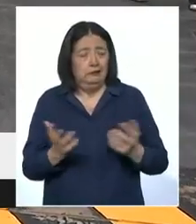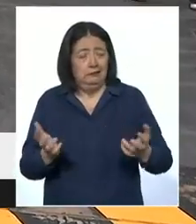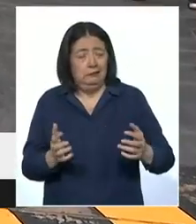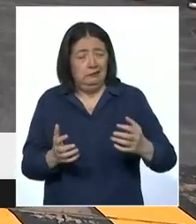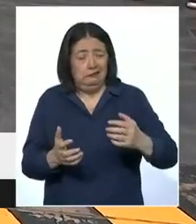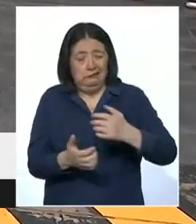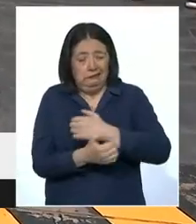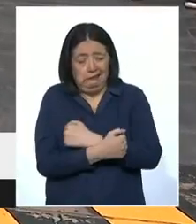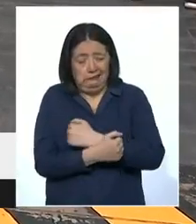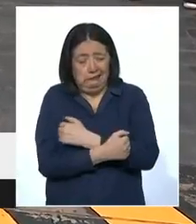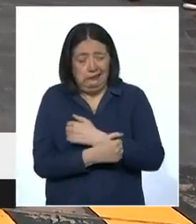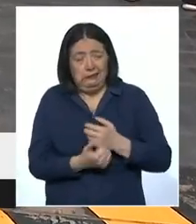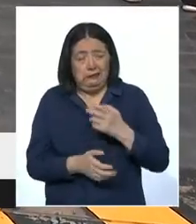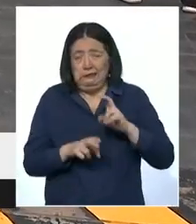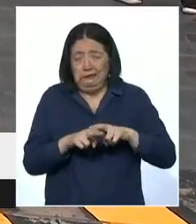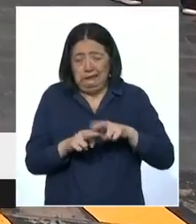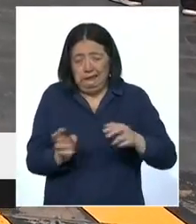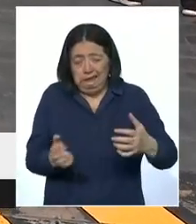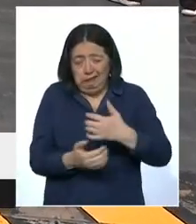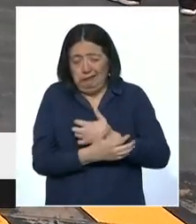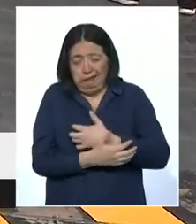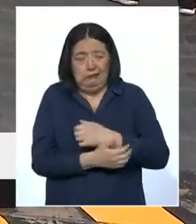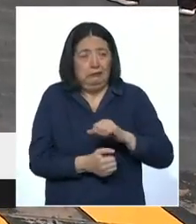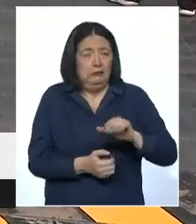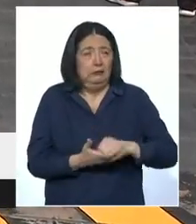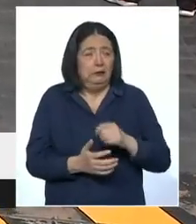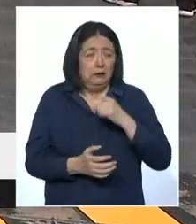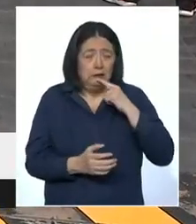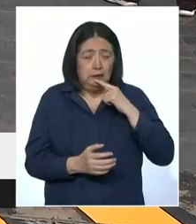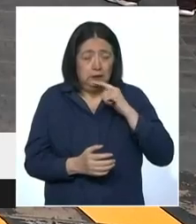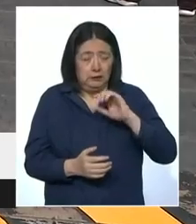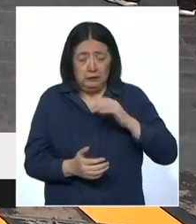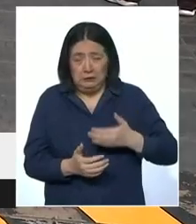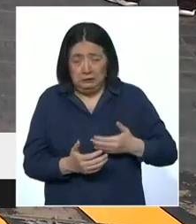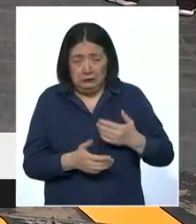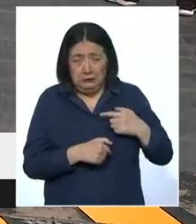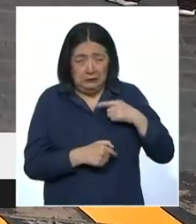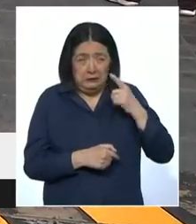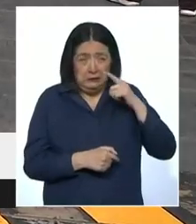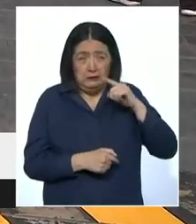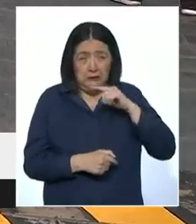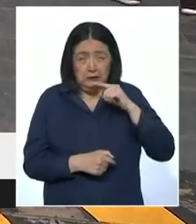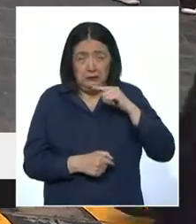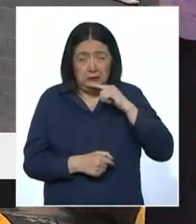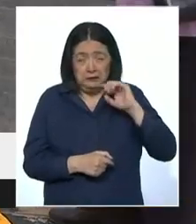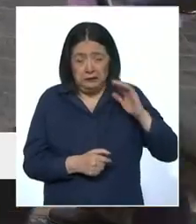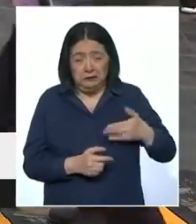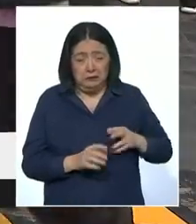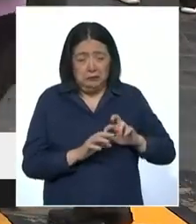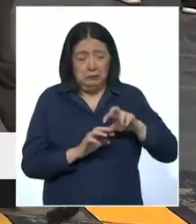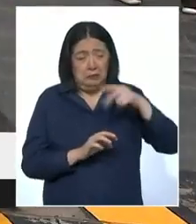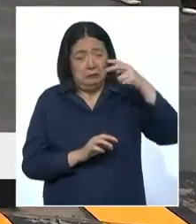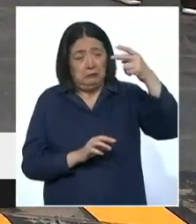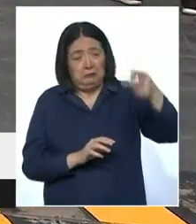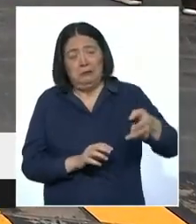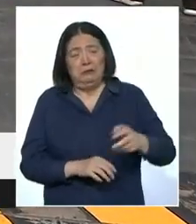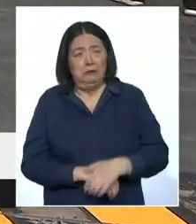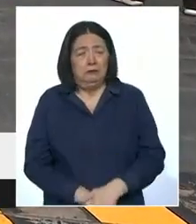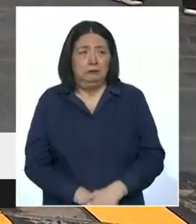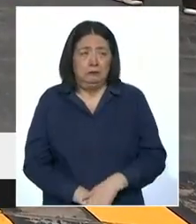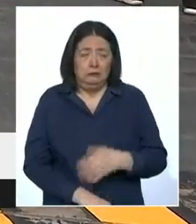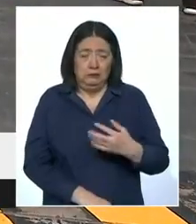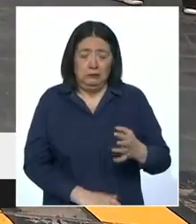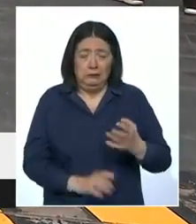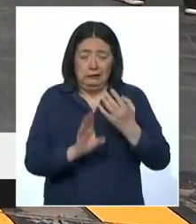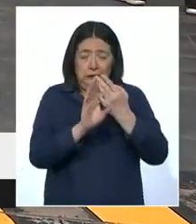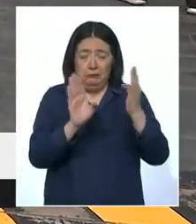abrazar el asiento de atrás. Y la señora que estaba a su costado ha salido volando. O sea, ha salido